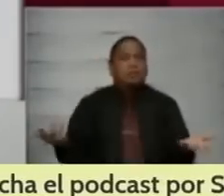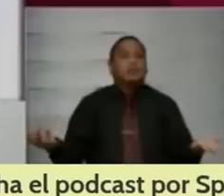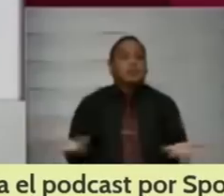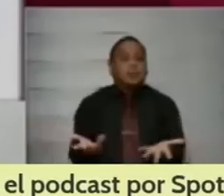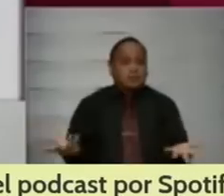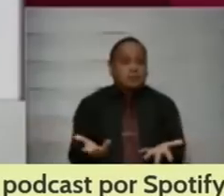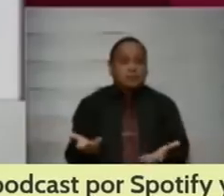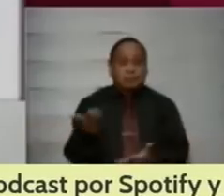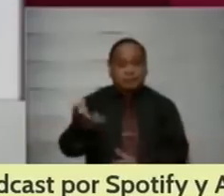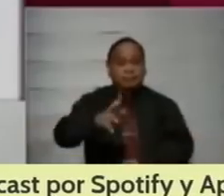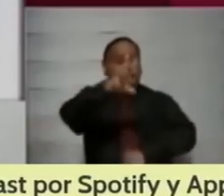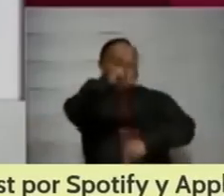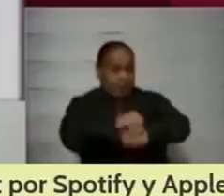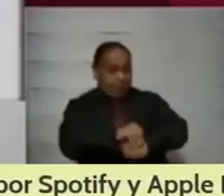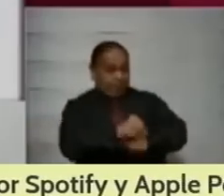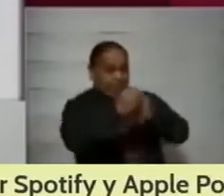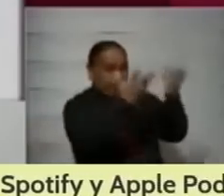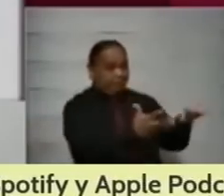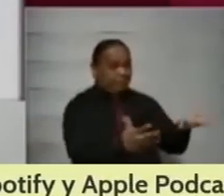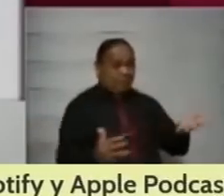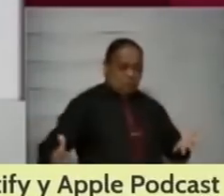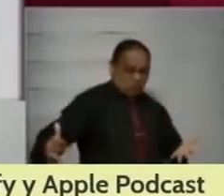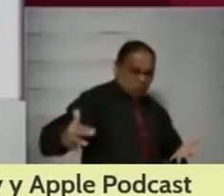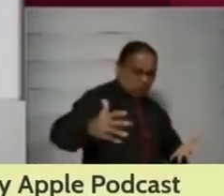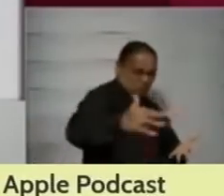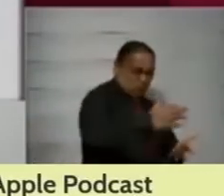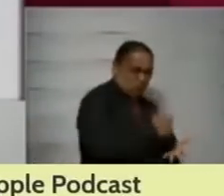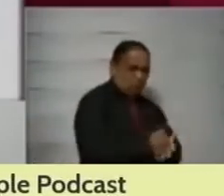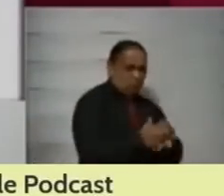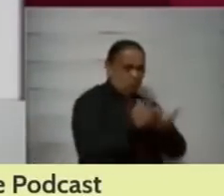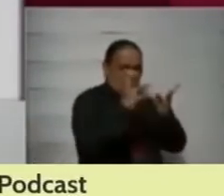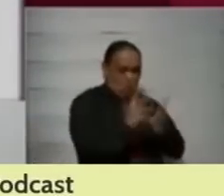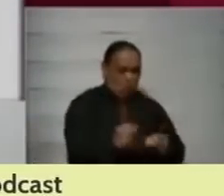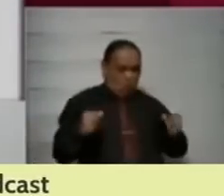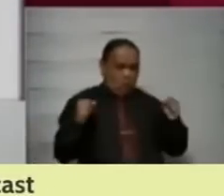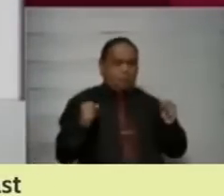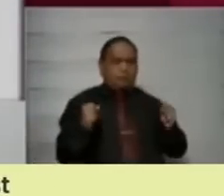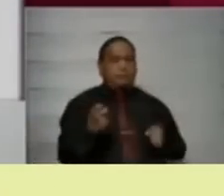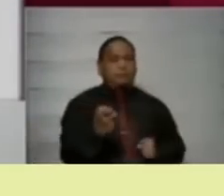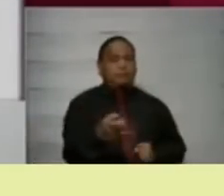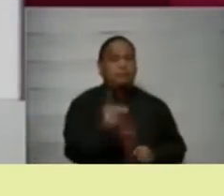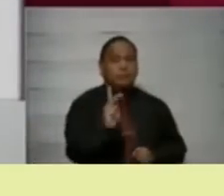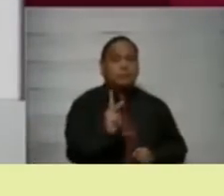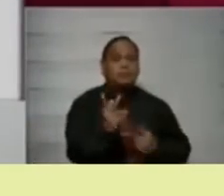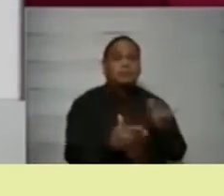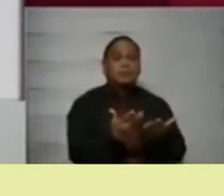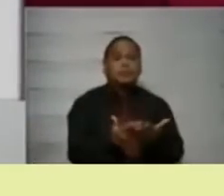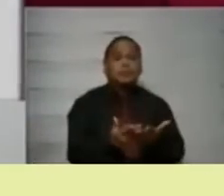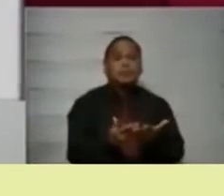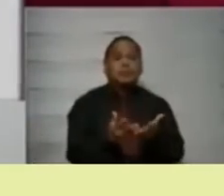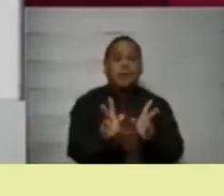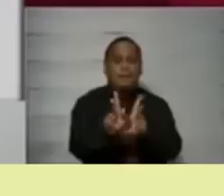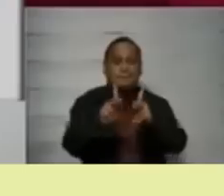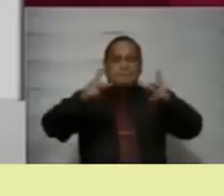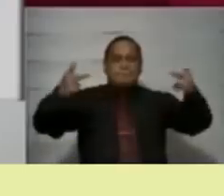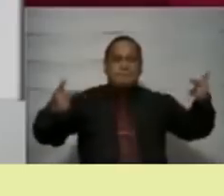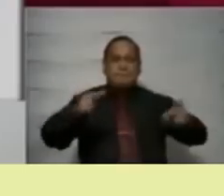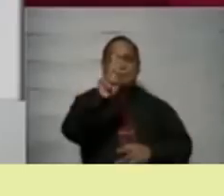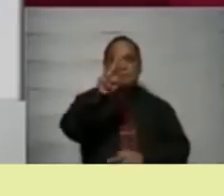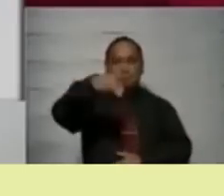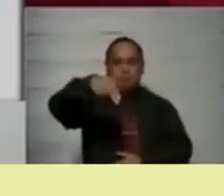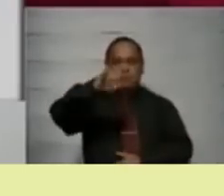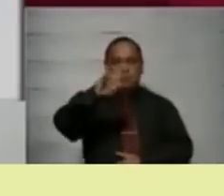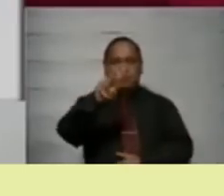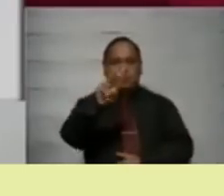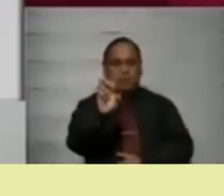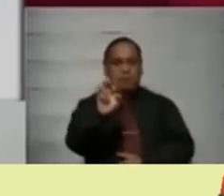verdad permitir que ha despoblado lo poco que queda se lo están llevando, pero según el Universal que sacó un artículo, dice que